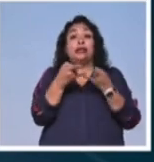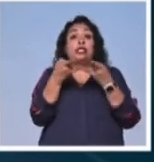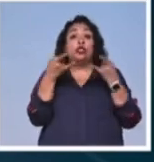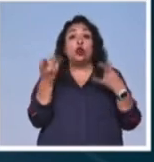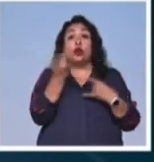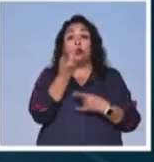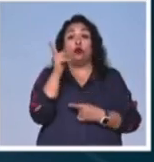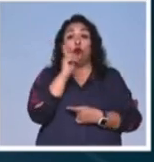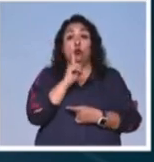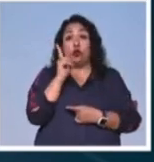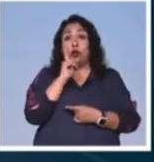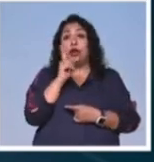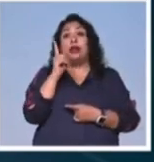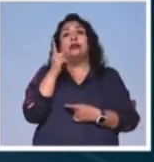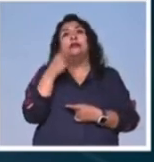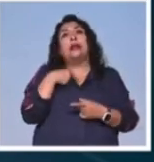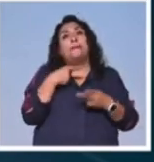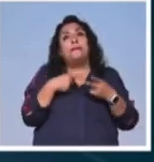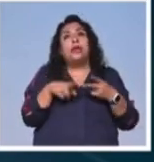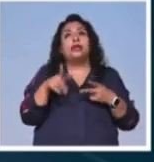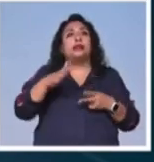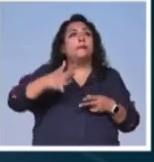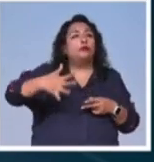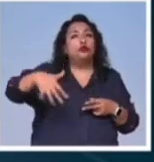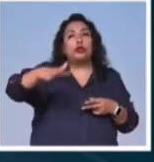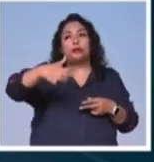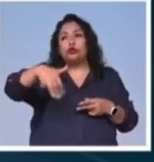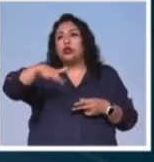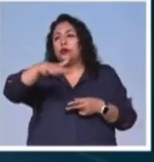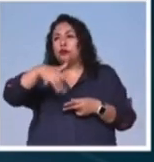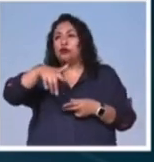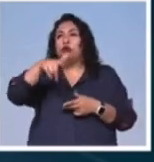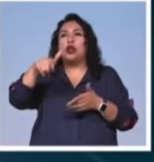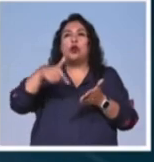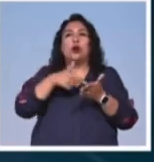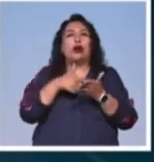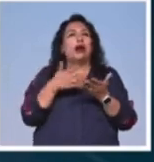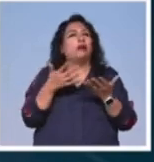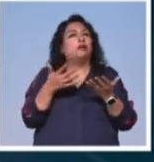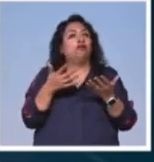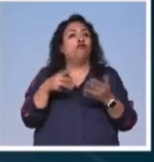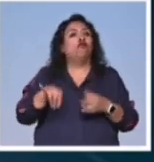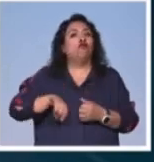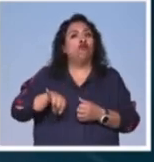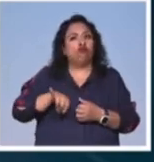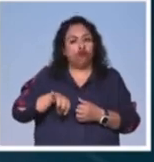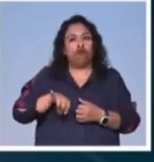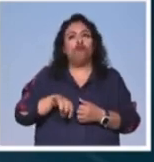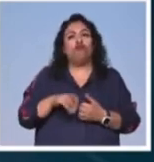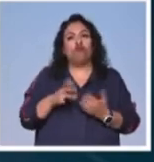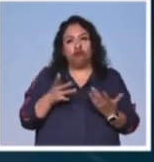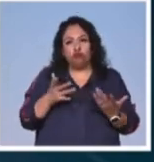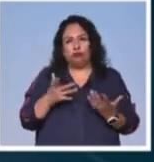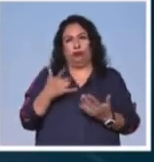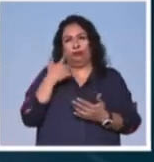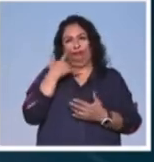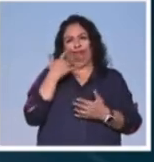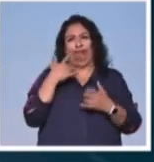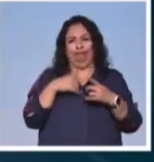de dos mujeres que emprenden un viaje, es una búsqueda en un universo muy interesante y muy